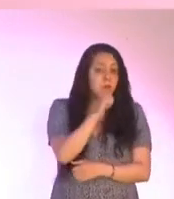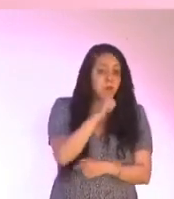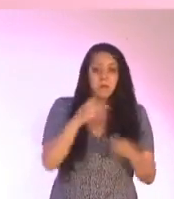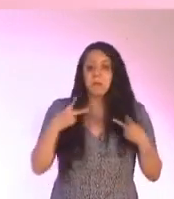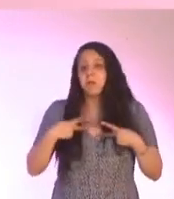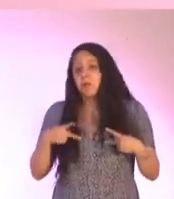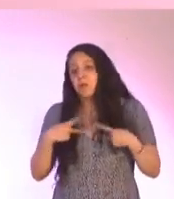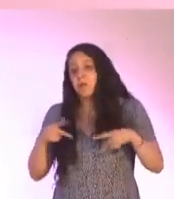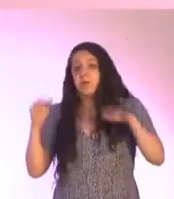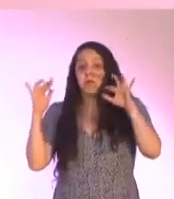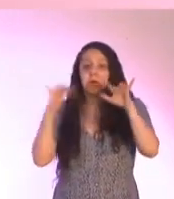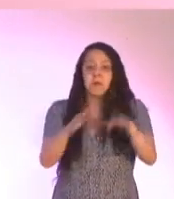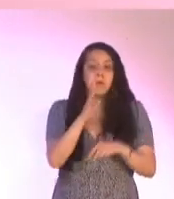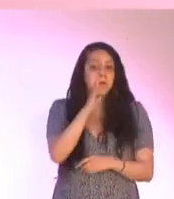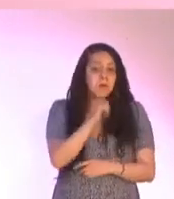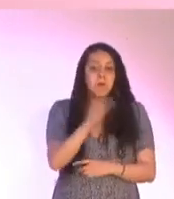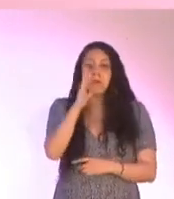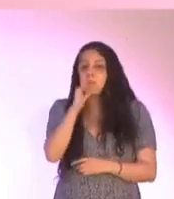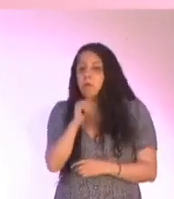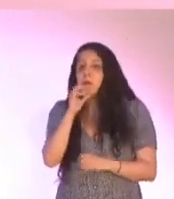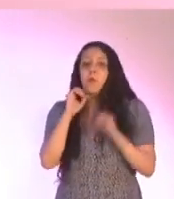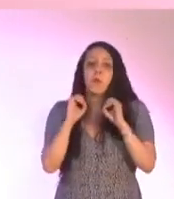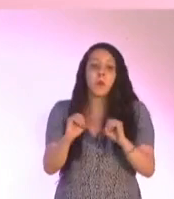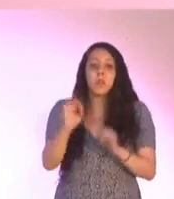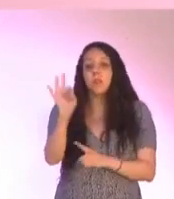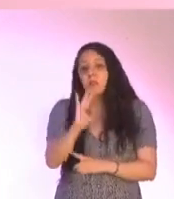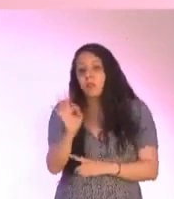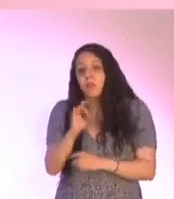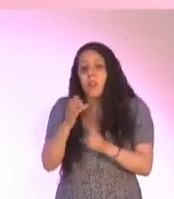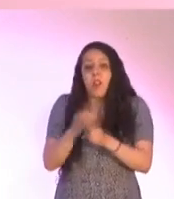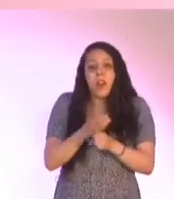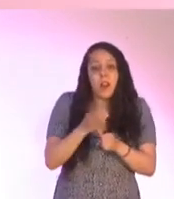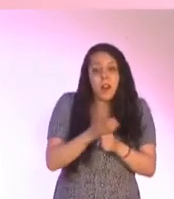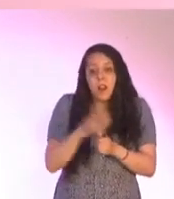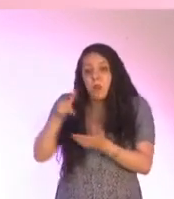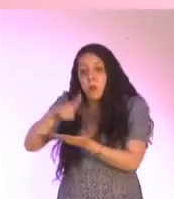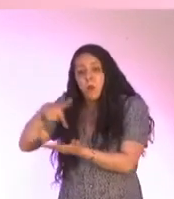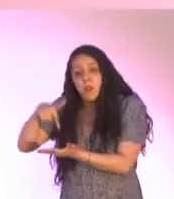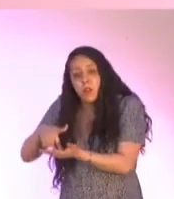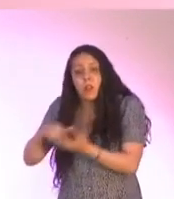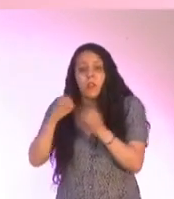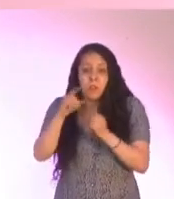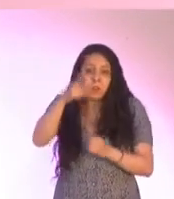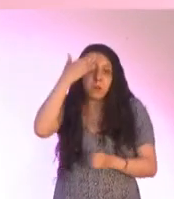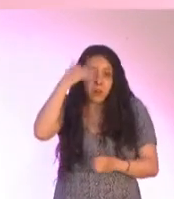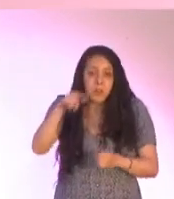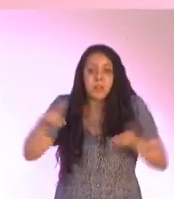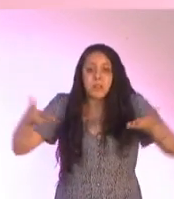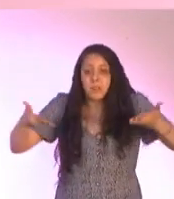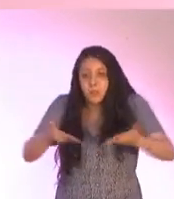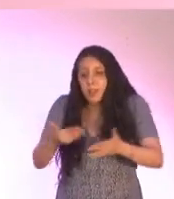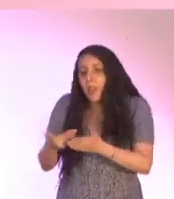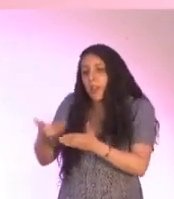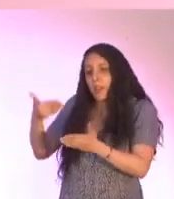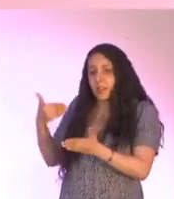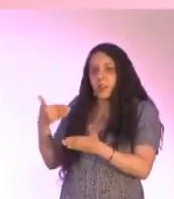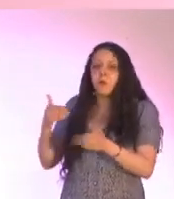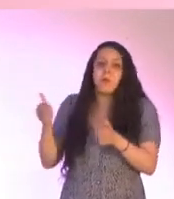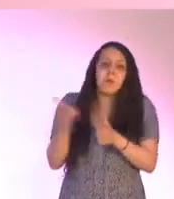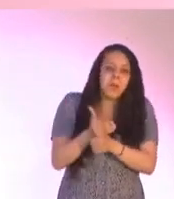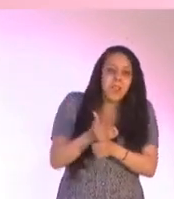platicábamos estábamos el café antes de la de la presentación si pude conocer